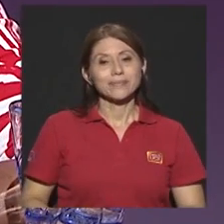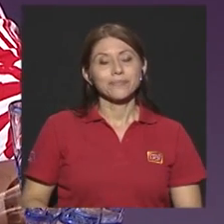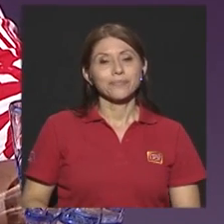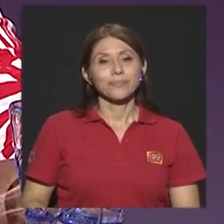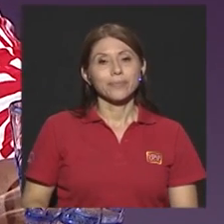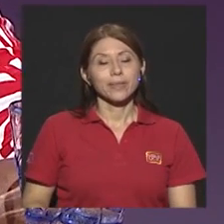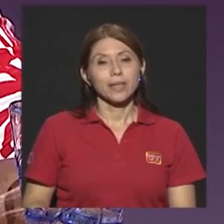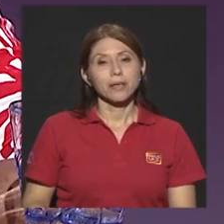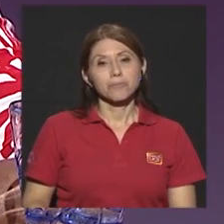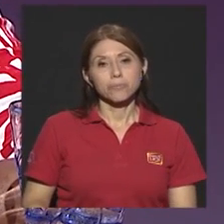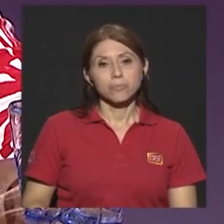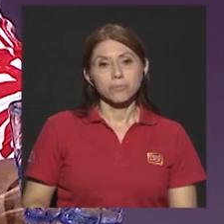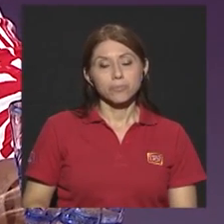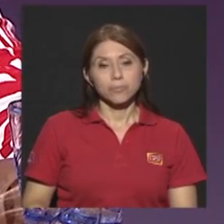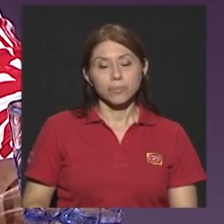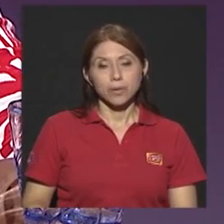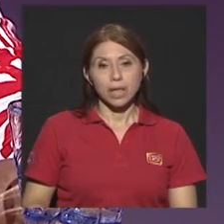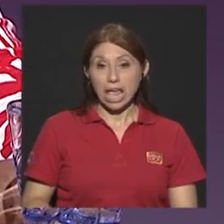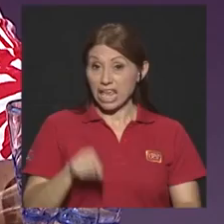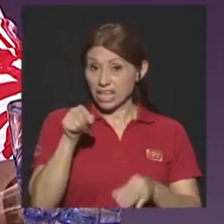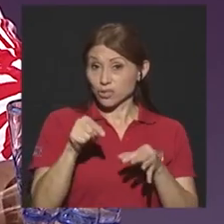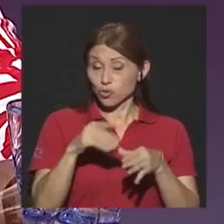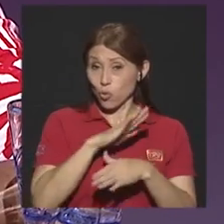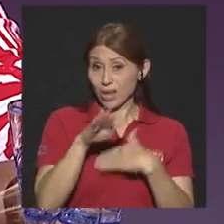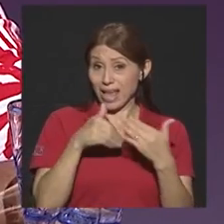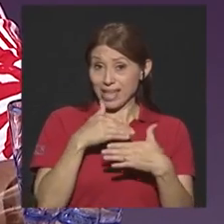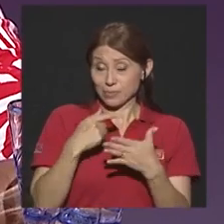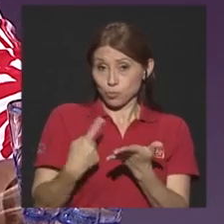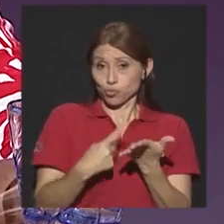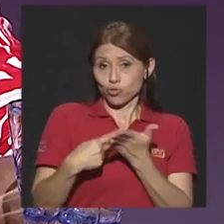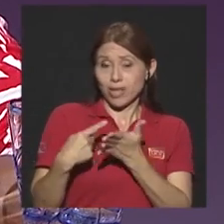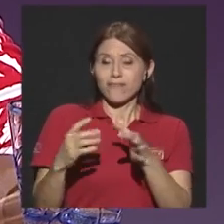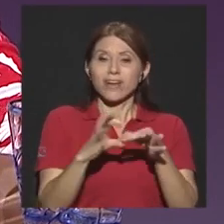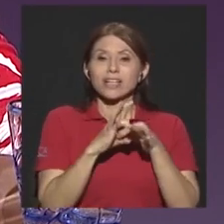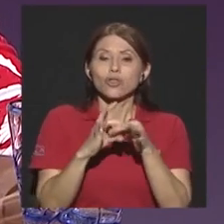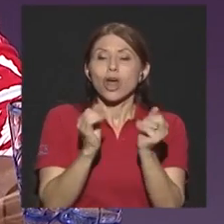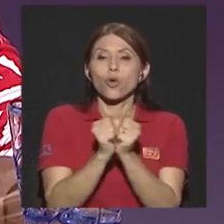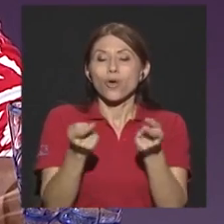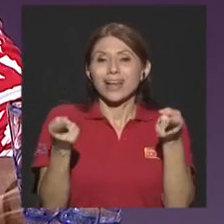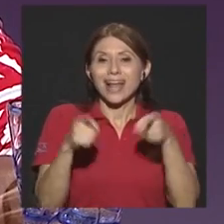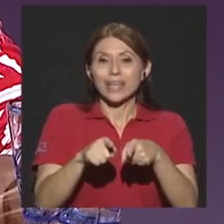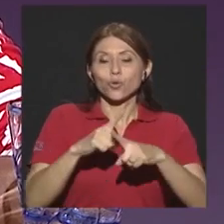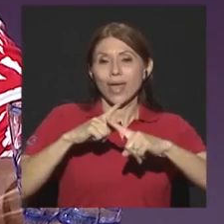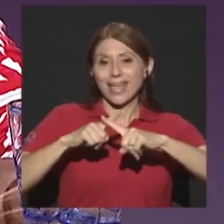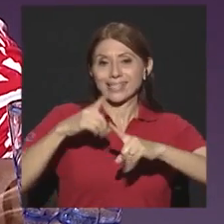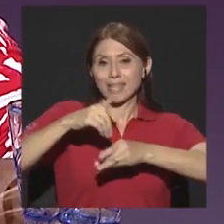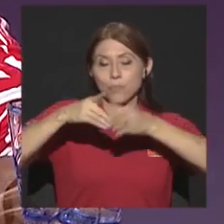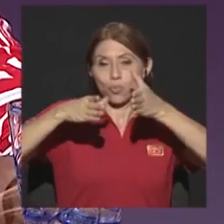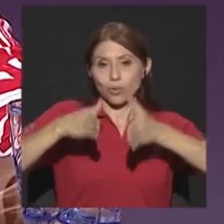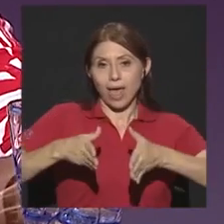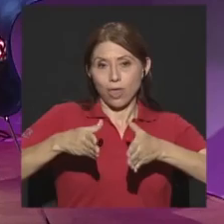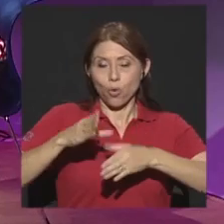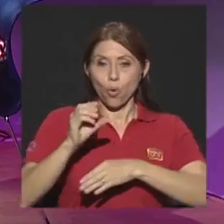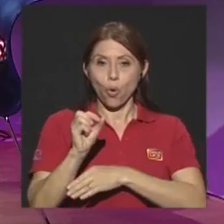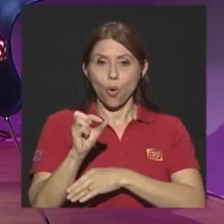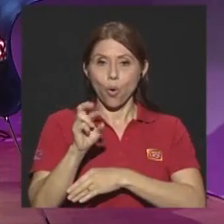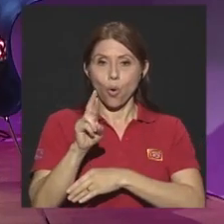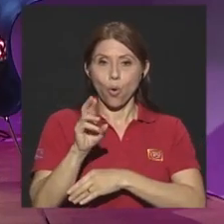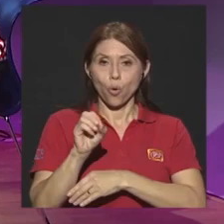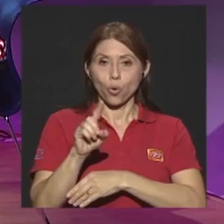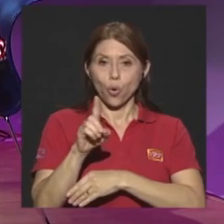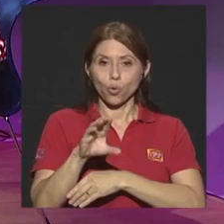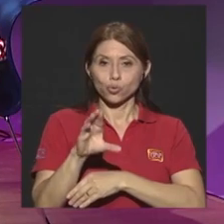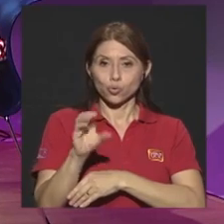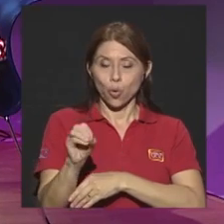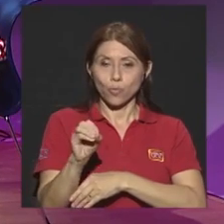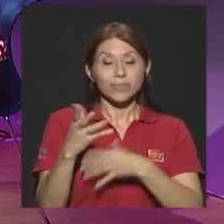del caso del exdiputado Orozco denunciado por este delito. Esban, usted nos iba a